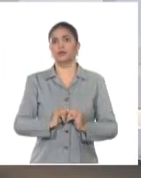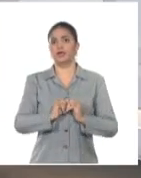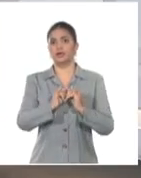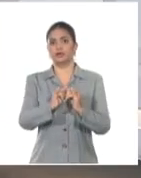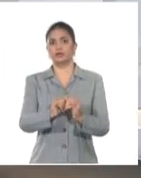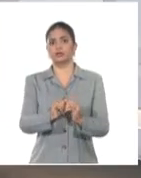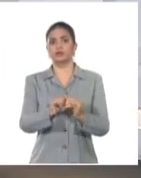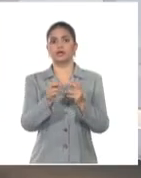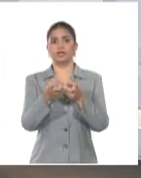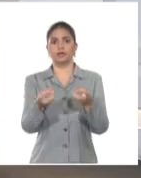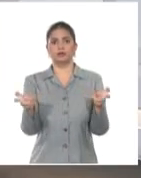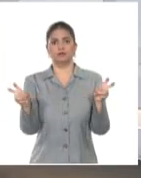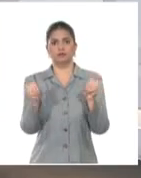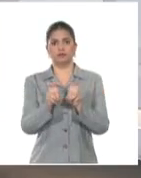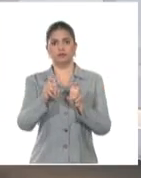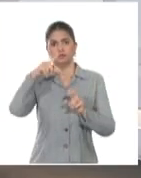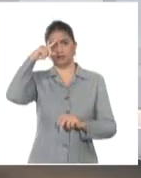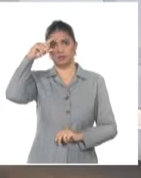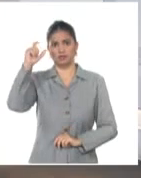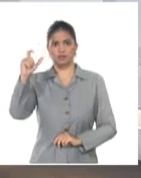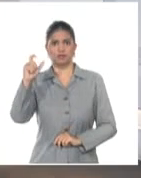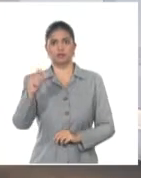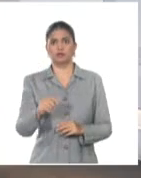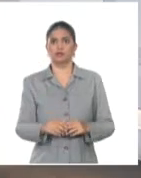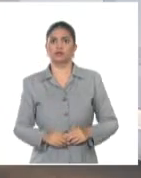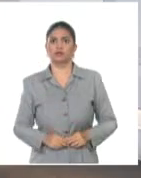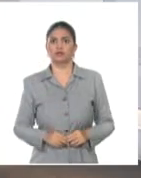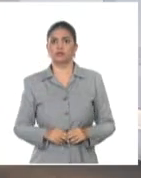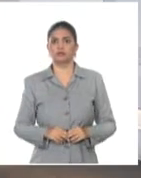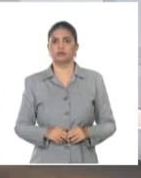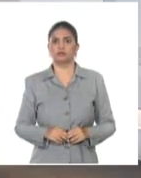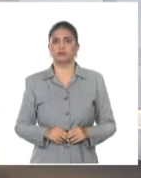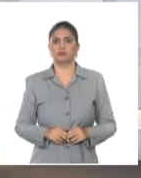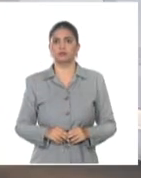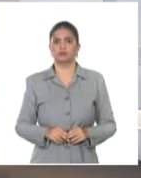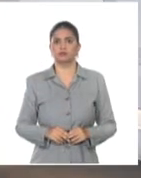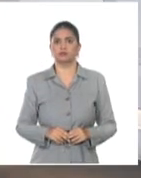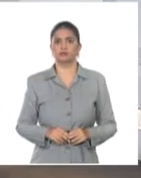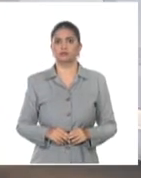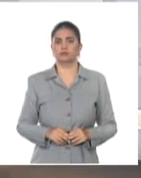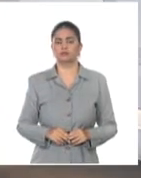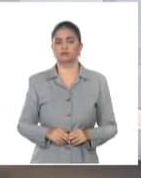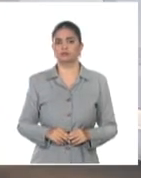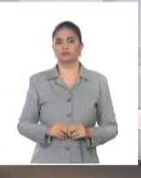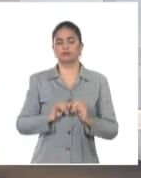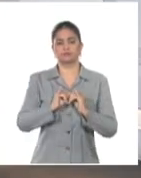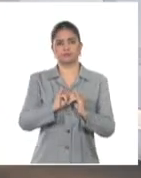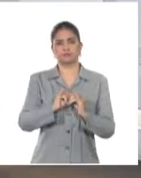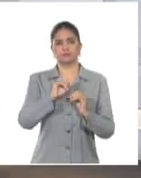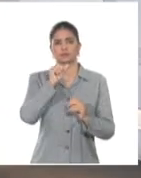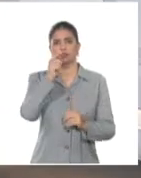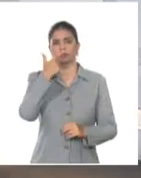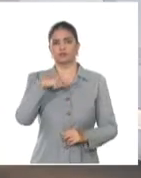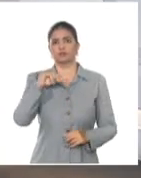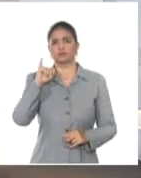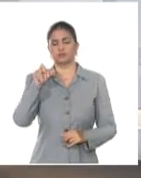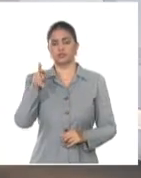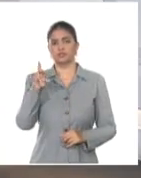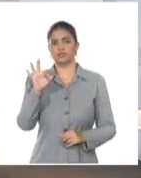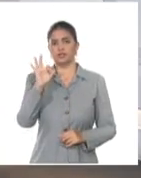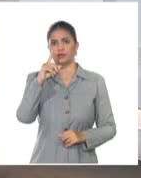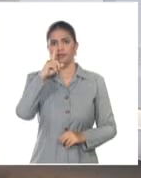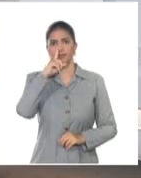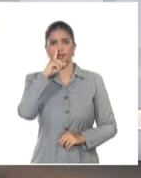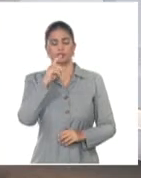Sandino de Santa Clara. Para conocer todos los detalles de lo que ahí acontece, establecemos contacto con el colega Dairon Pérez Urbano desde la ciudad naranja. Muy